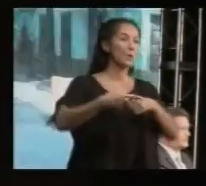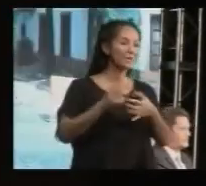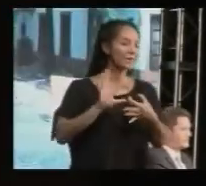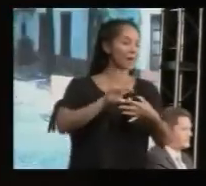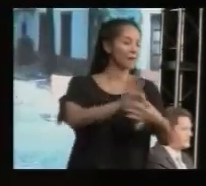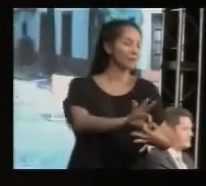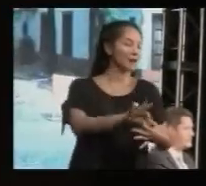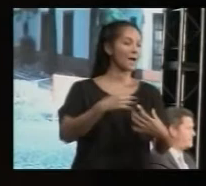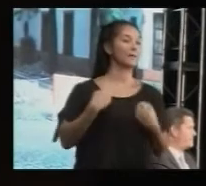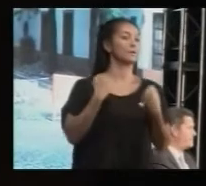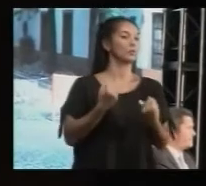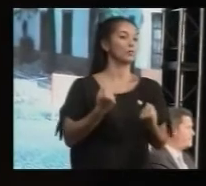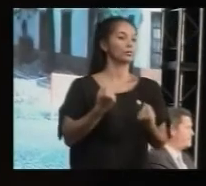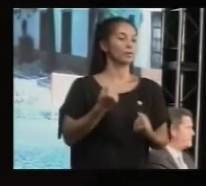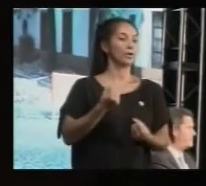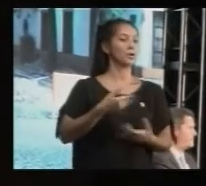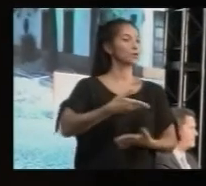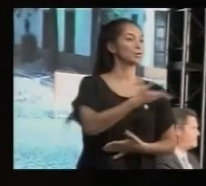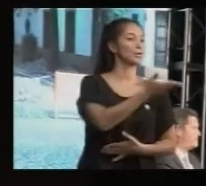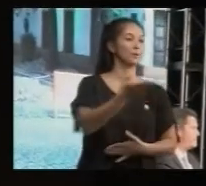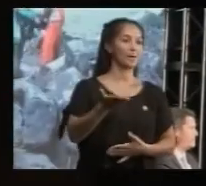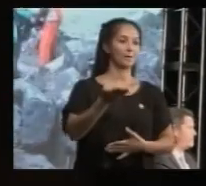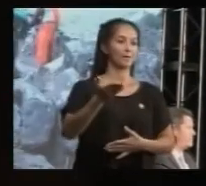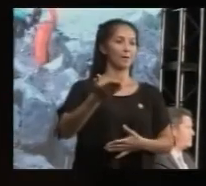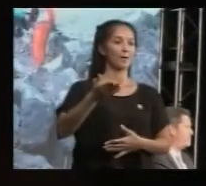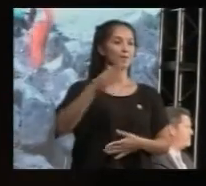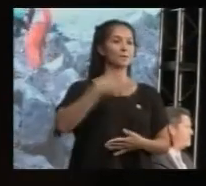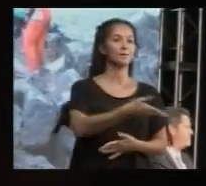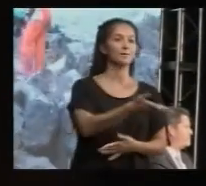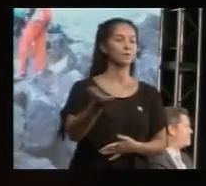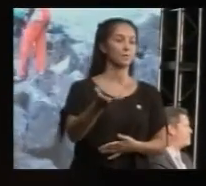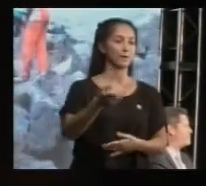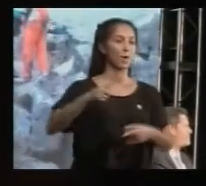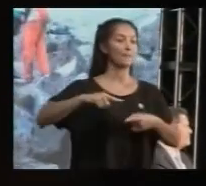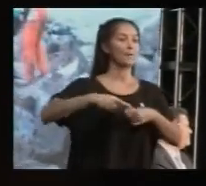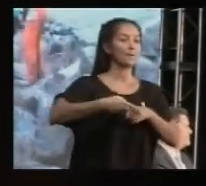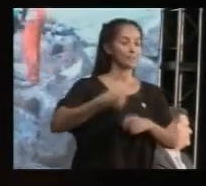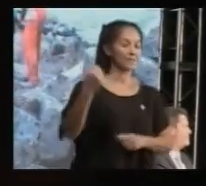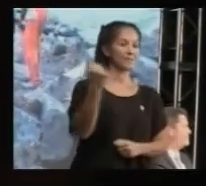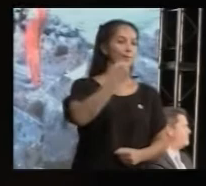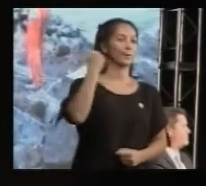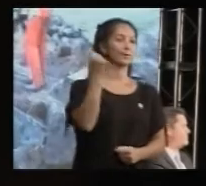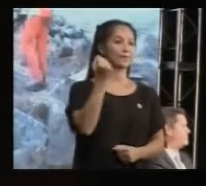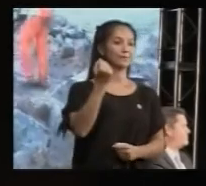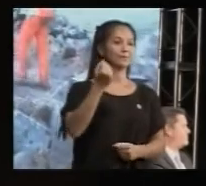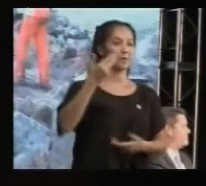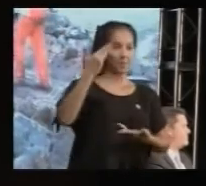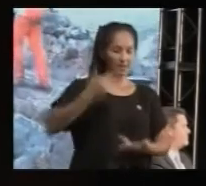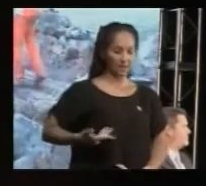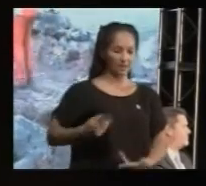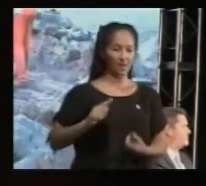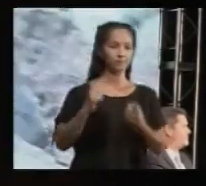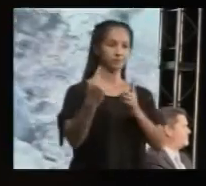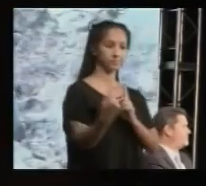actitud ética, solidaria y de servicio, porque la política sin ética, sin ponerse en el lugar del otro,